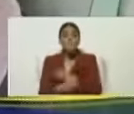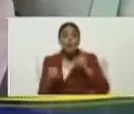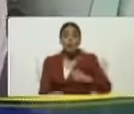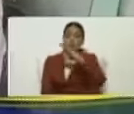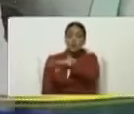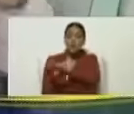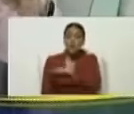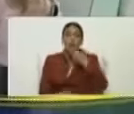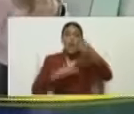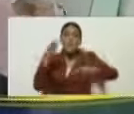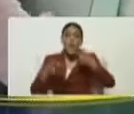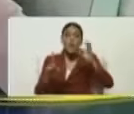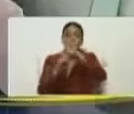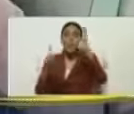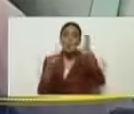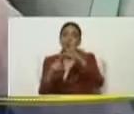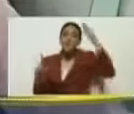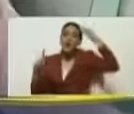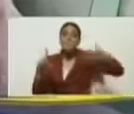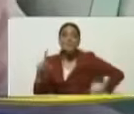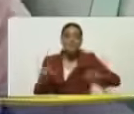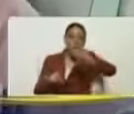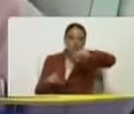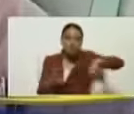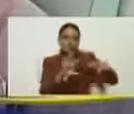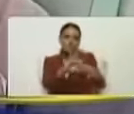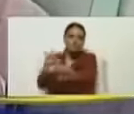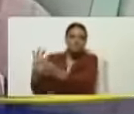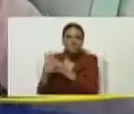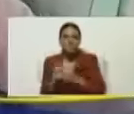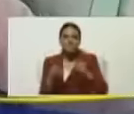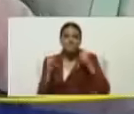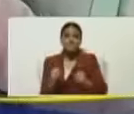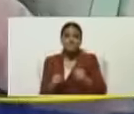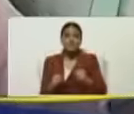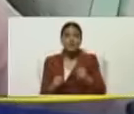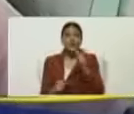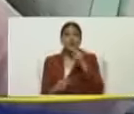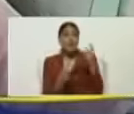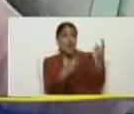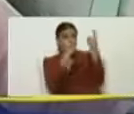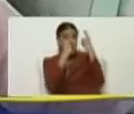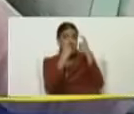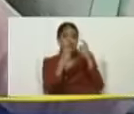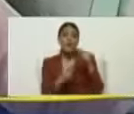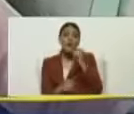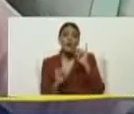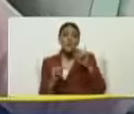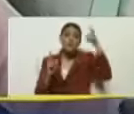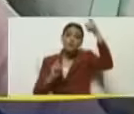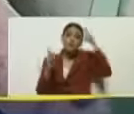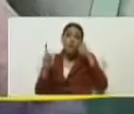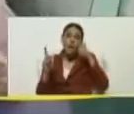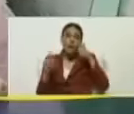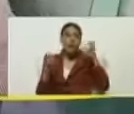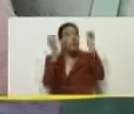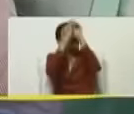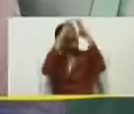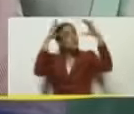cultural y militar. Pero el comandante Chávez soñaba, Mar Gloris del Carmen,